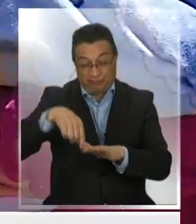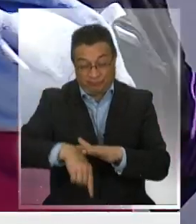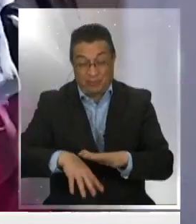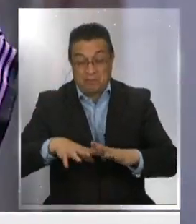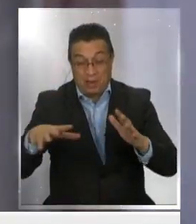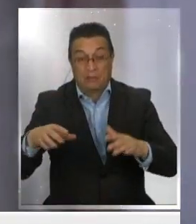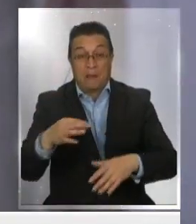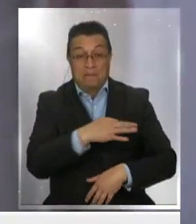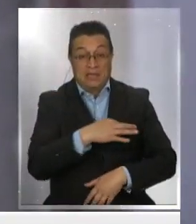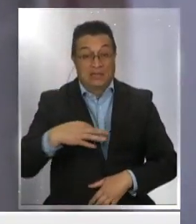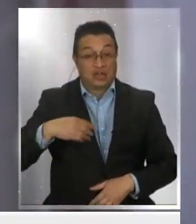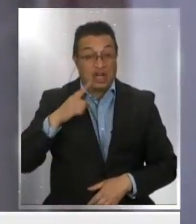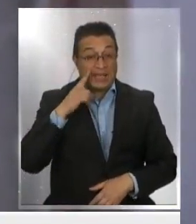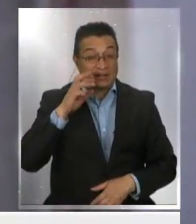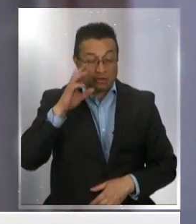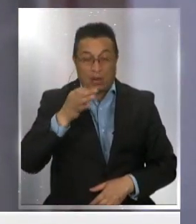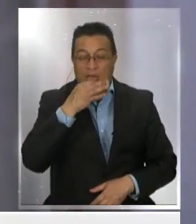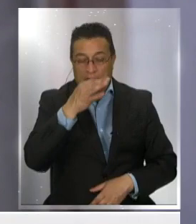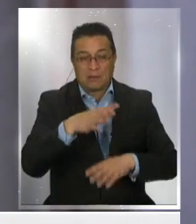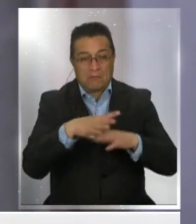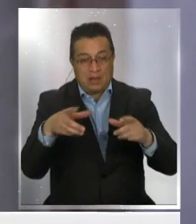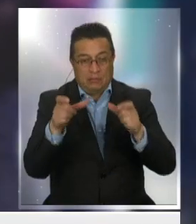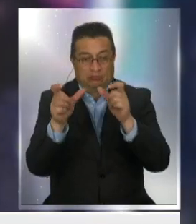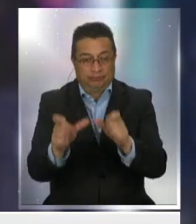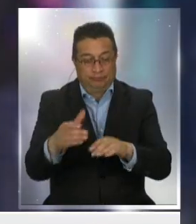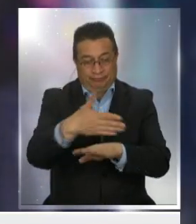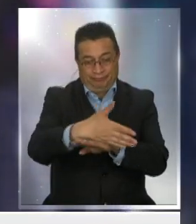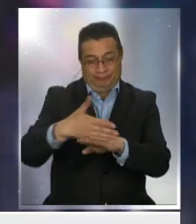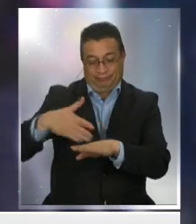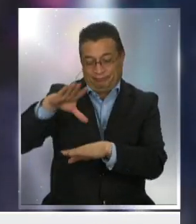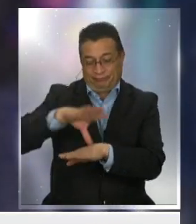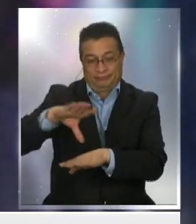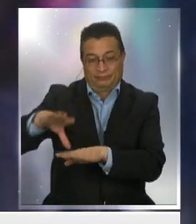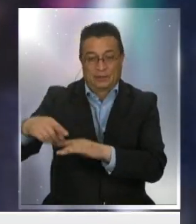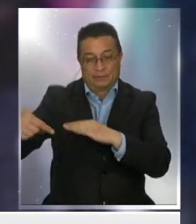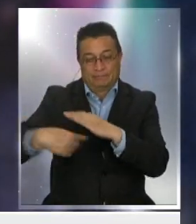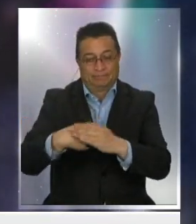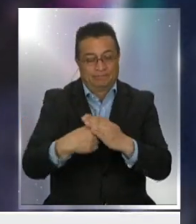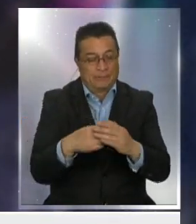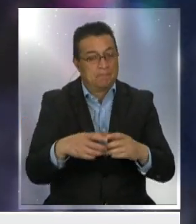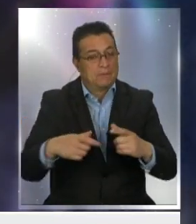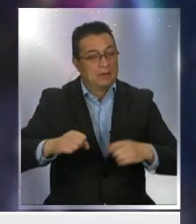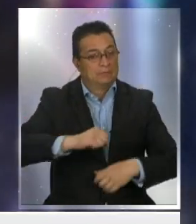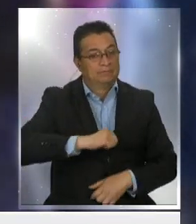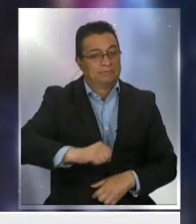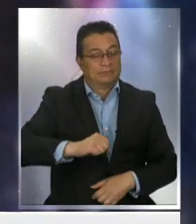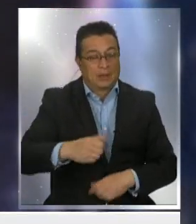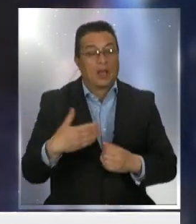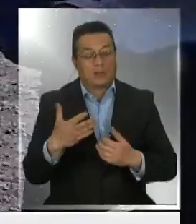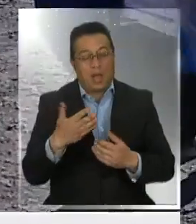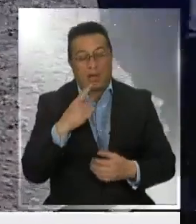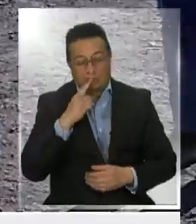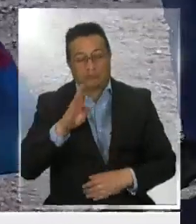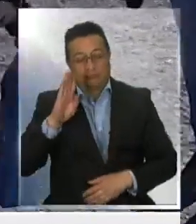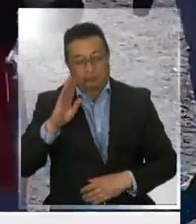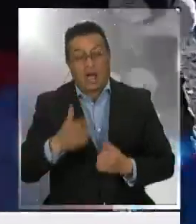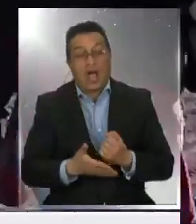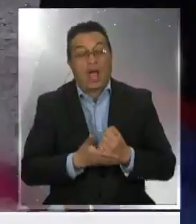afirmaron que aumentaron el control de la frontera para evitar más ingresos irregulares. También prometieron ayuda